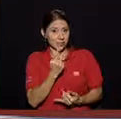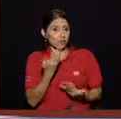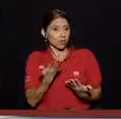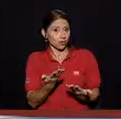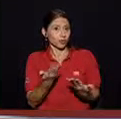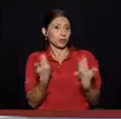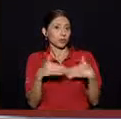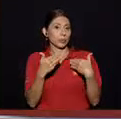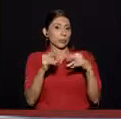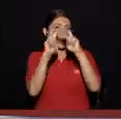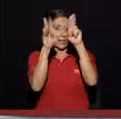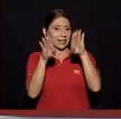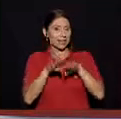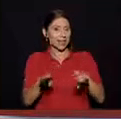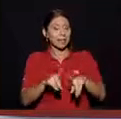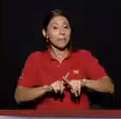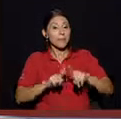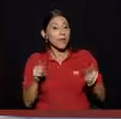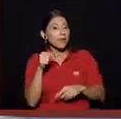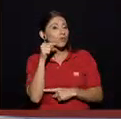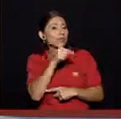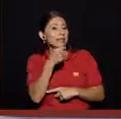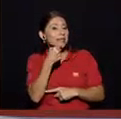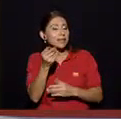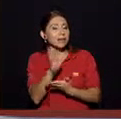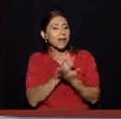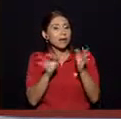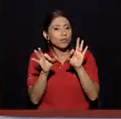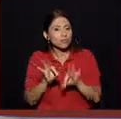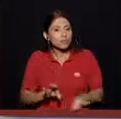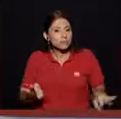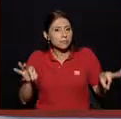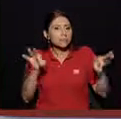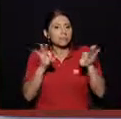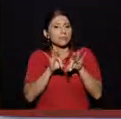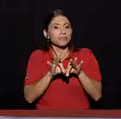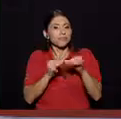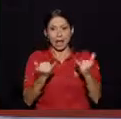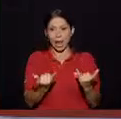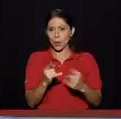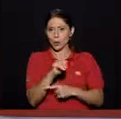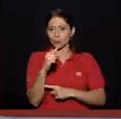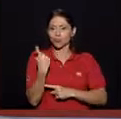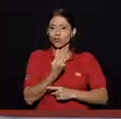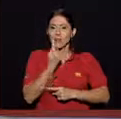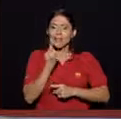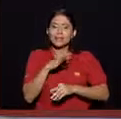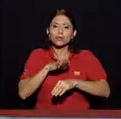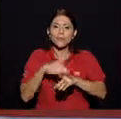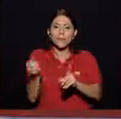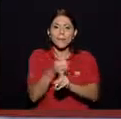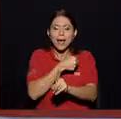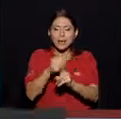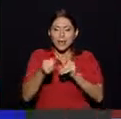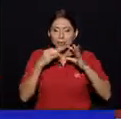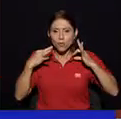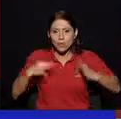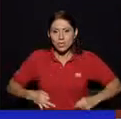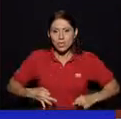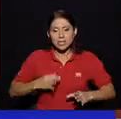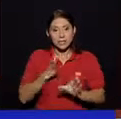anterior, pero sí usted mencionó algo que es relevante. Ahora no solo es el tema del maltrato